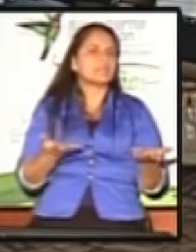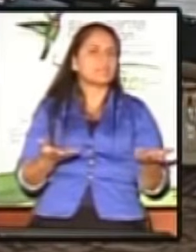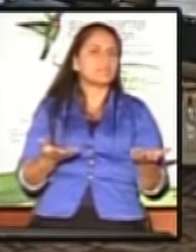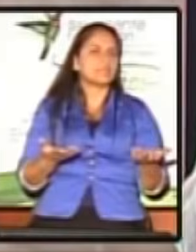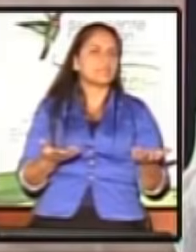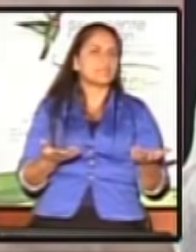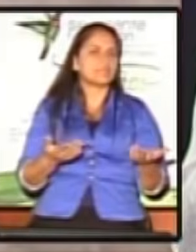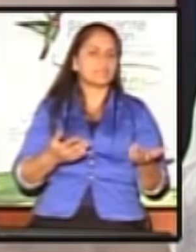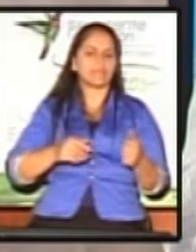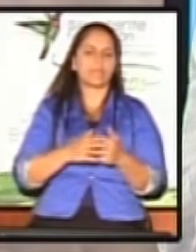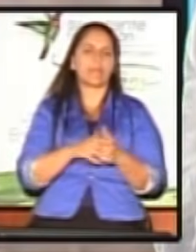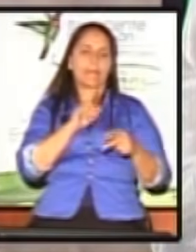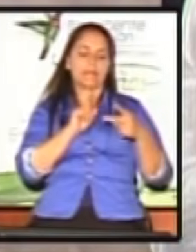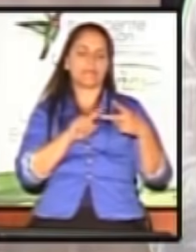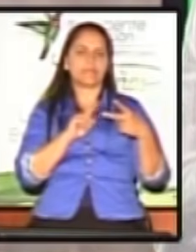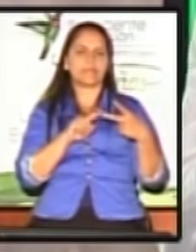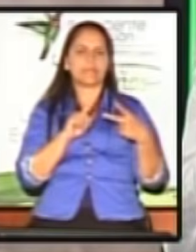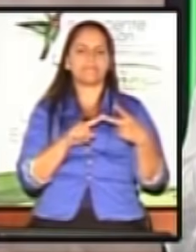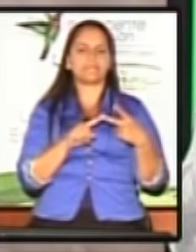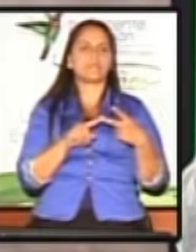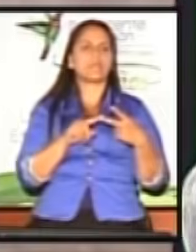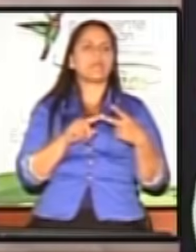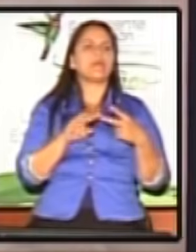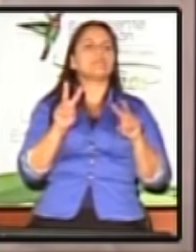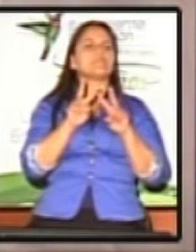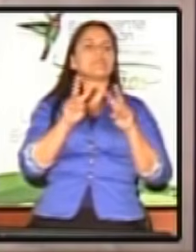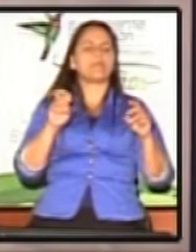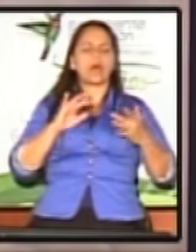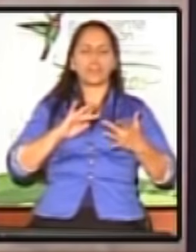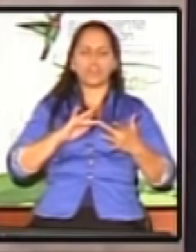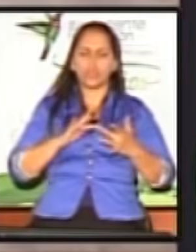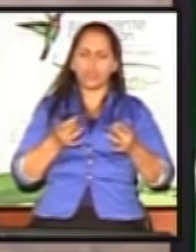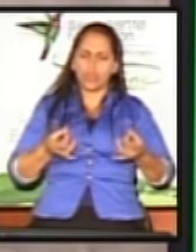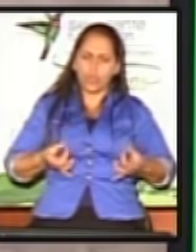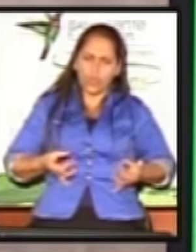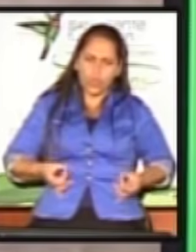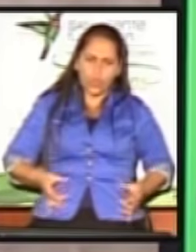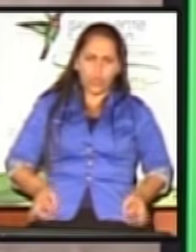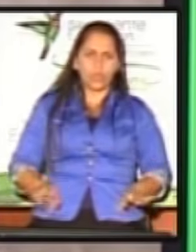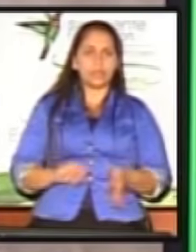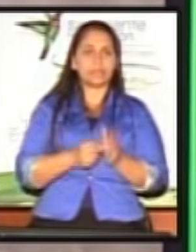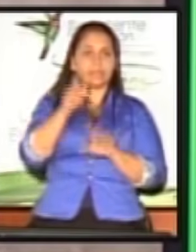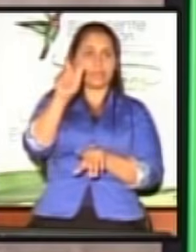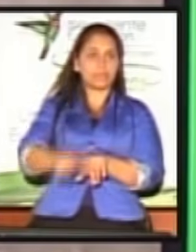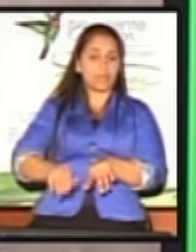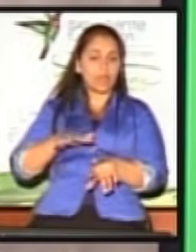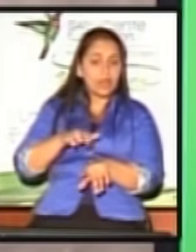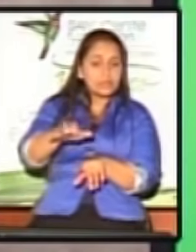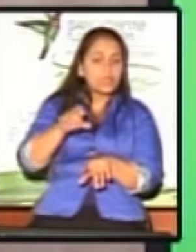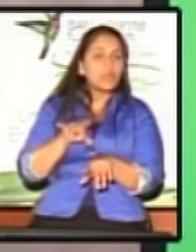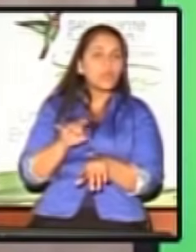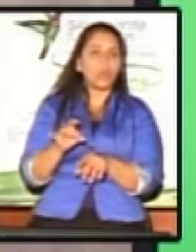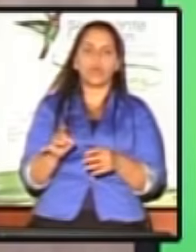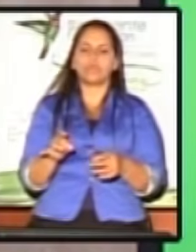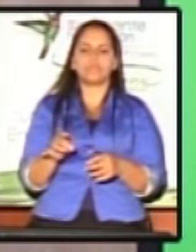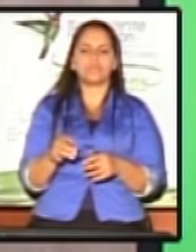la segunda, hay un punto importante, el tema del dolor. El tema del dolor no solamente es para el paciente con cáncer, sino que hay otras